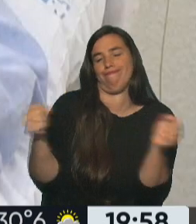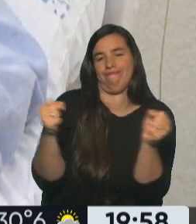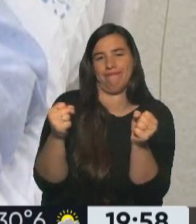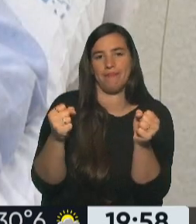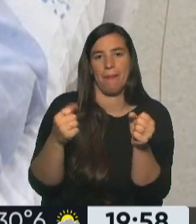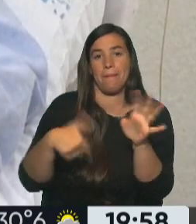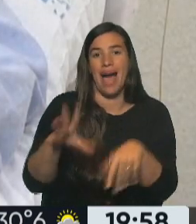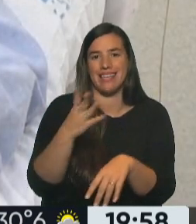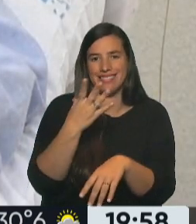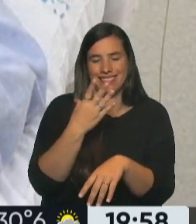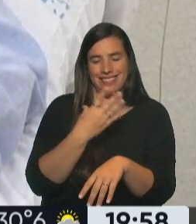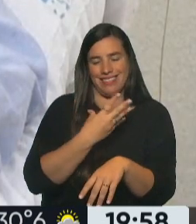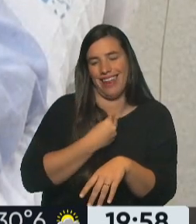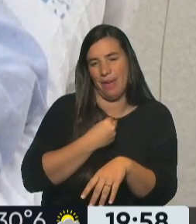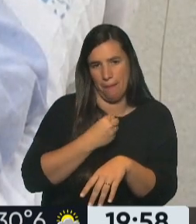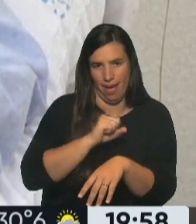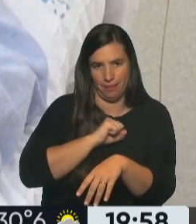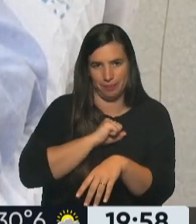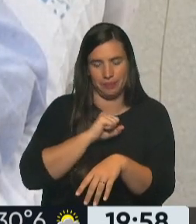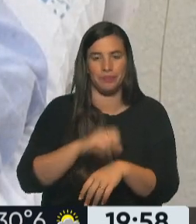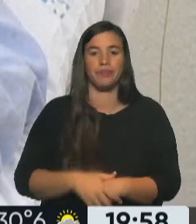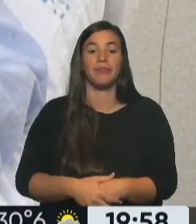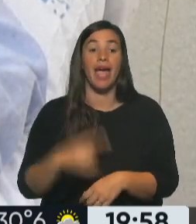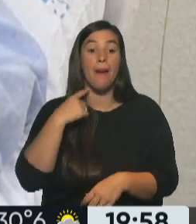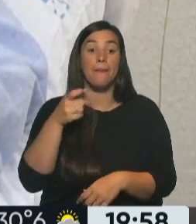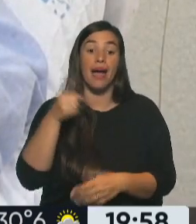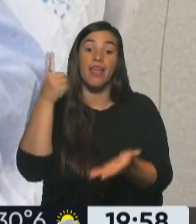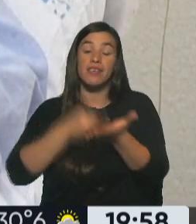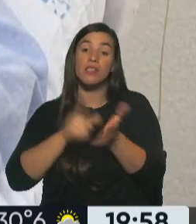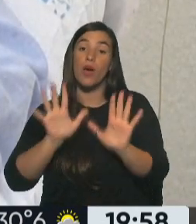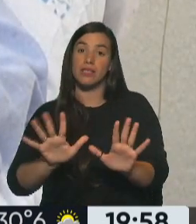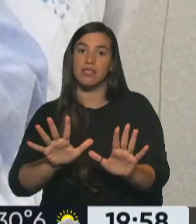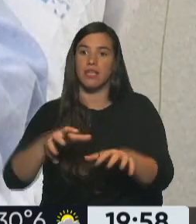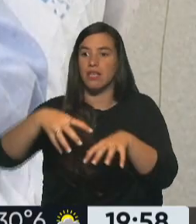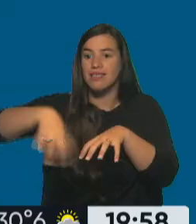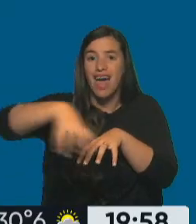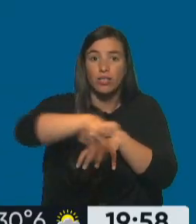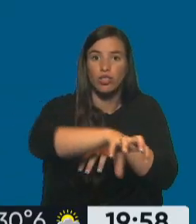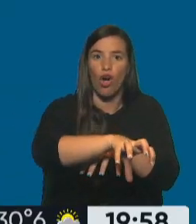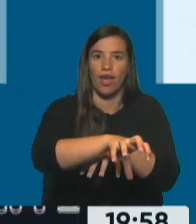España tomó la medida a pesar de que algunas regiones no estaban de acuerdo.